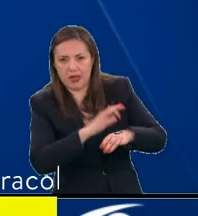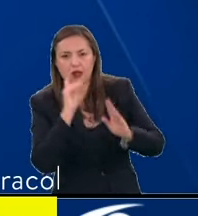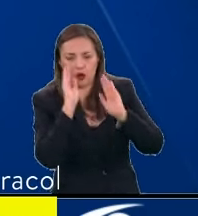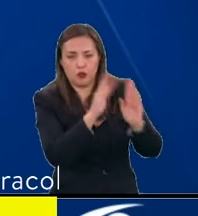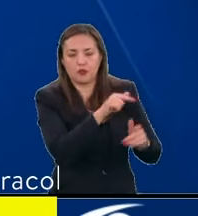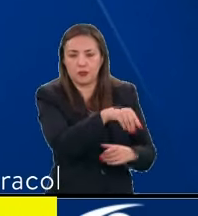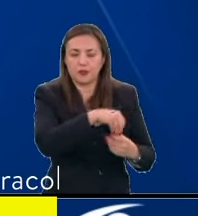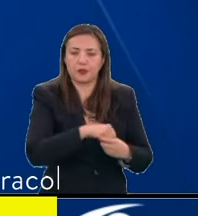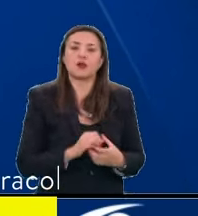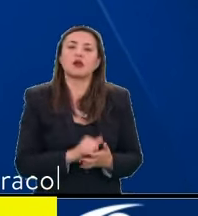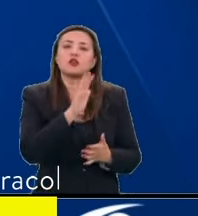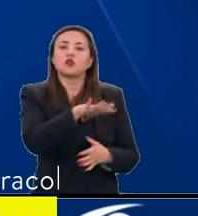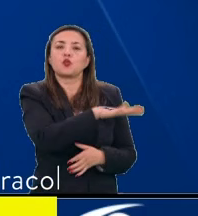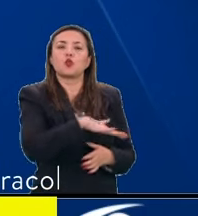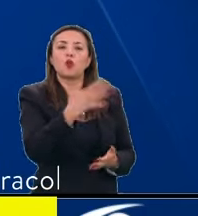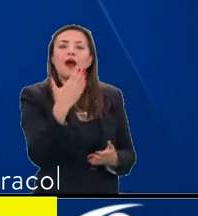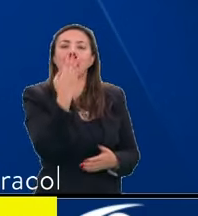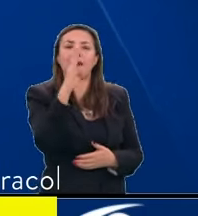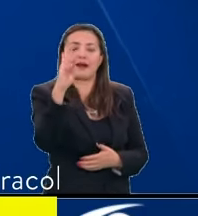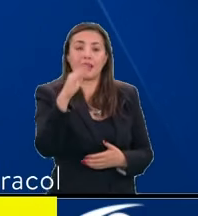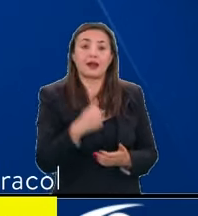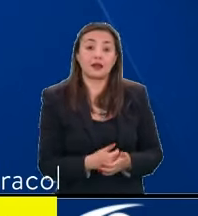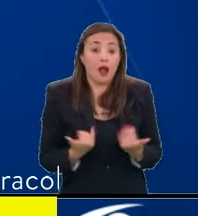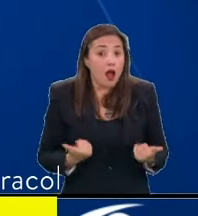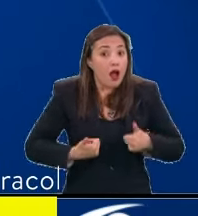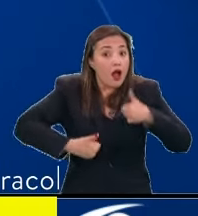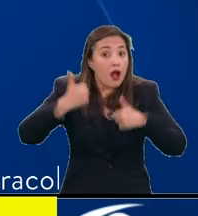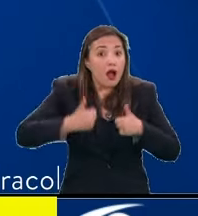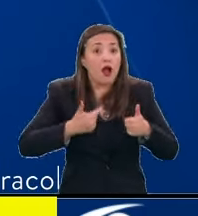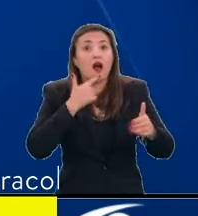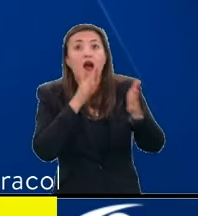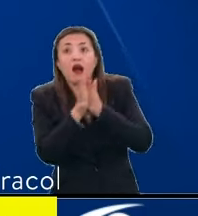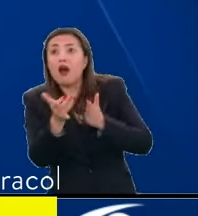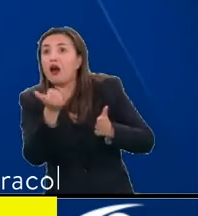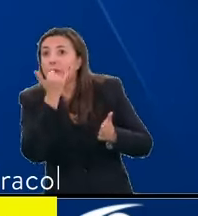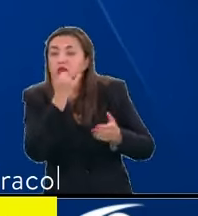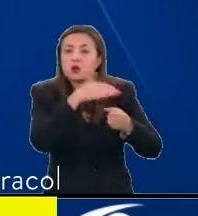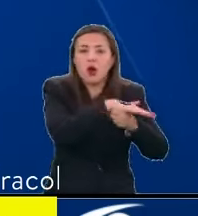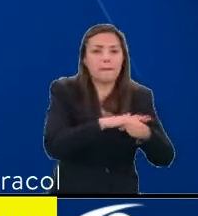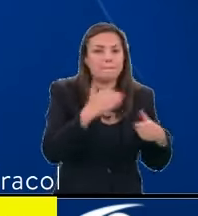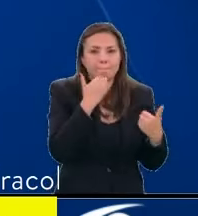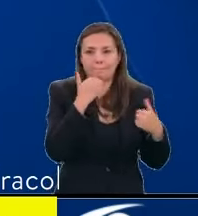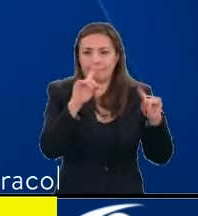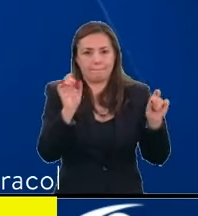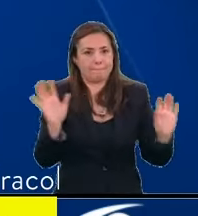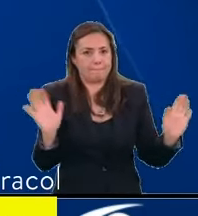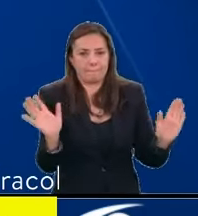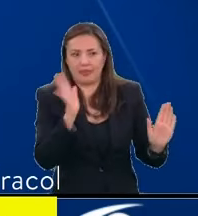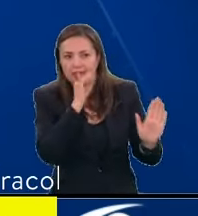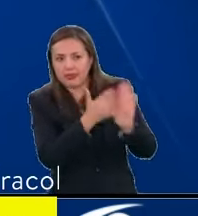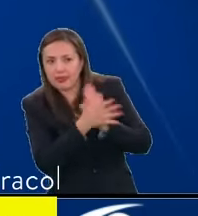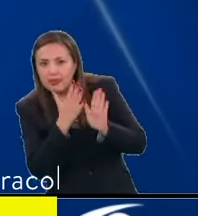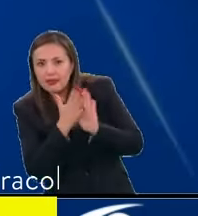asistencial de la capital del Atlántico las autoridades aún no se han pronunciado sobre las causas que originaron este nuevo ataque